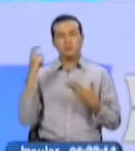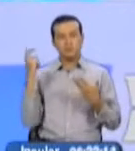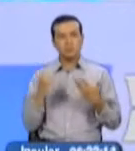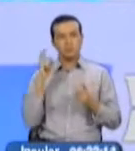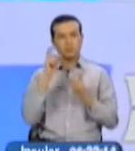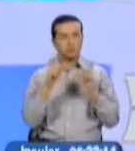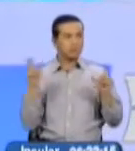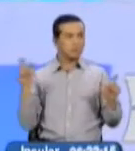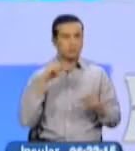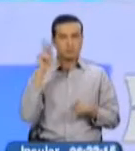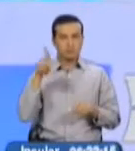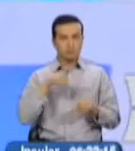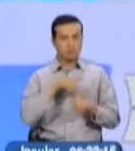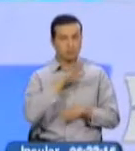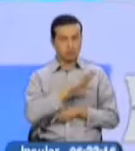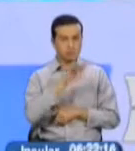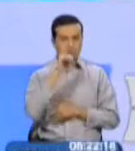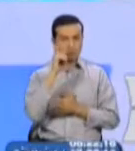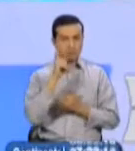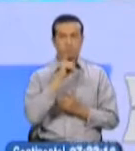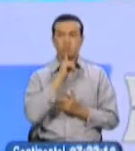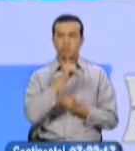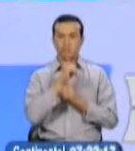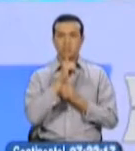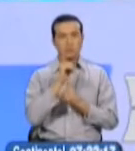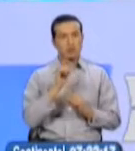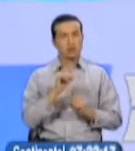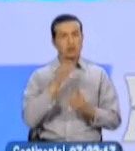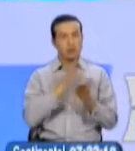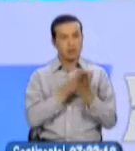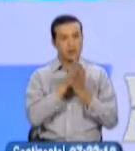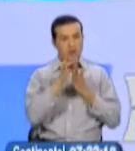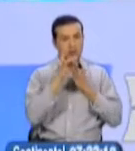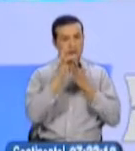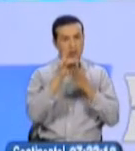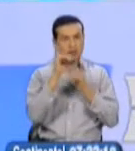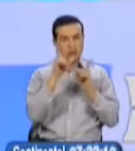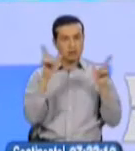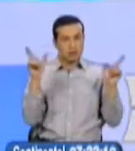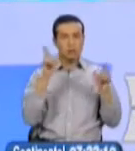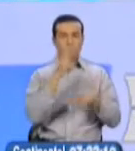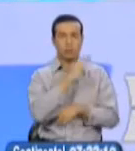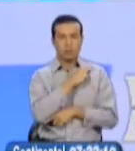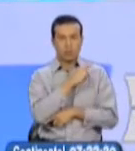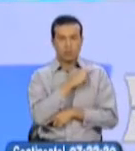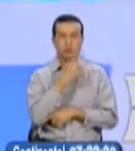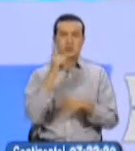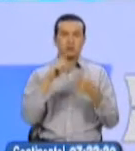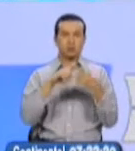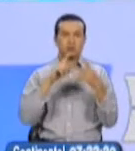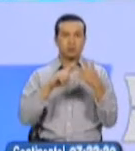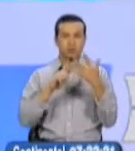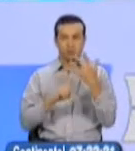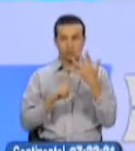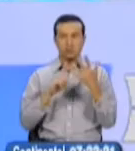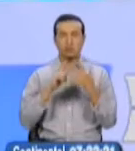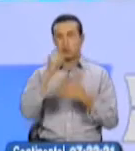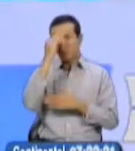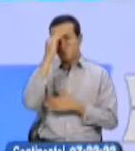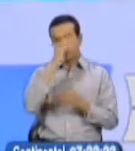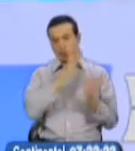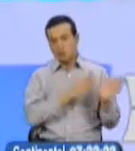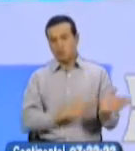haber personas especializadas para que les bien a los emprendedores que desde las universidades desde los últimos años de educación